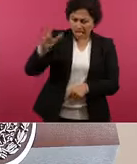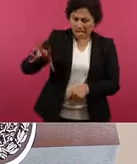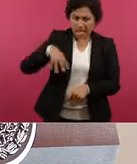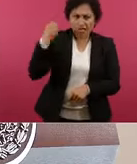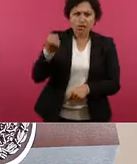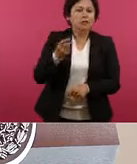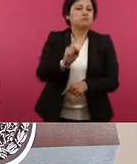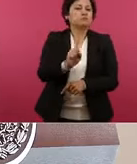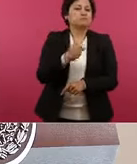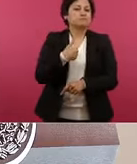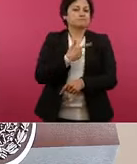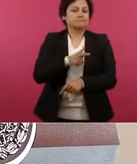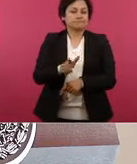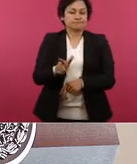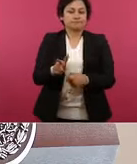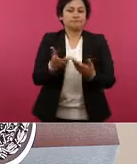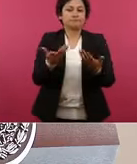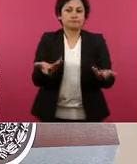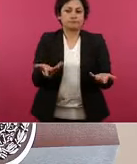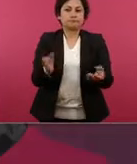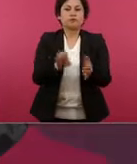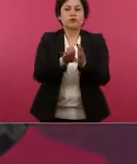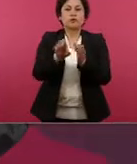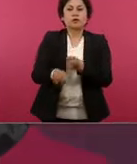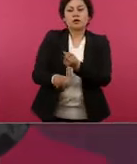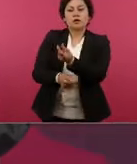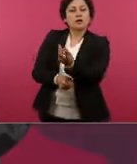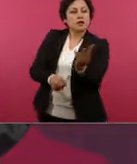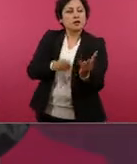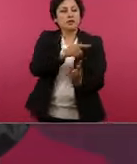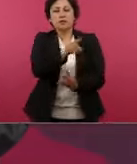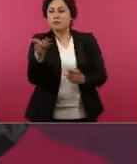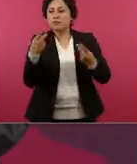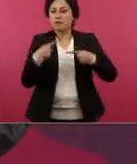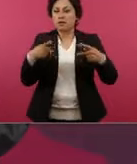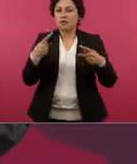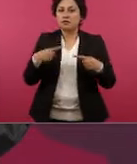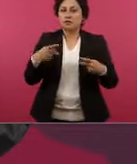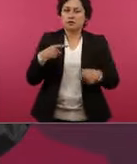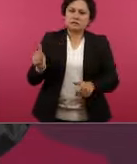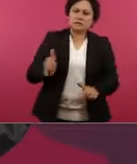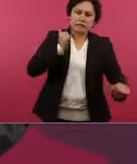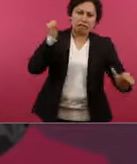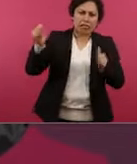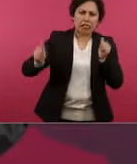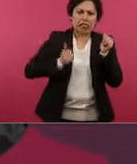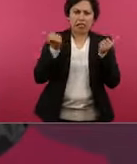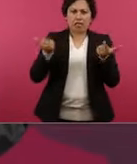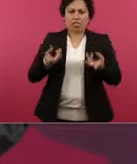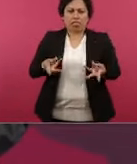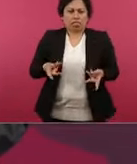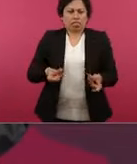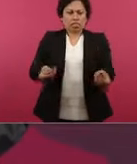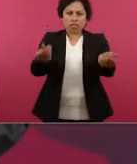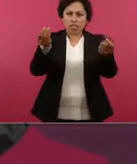de los lujos, de los excesos en servidores